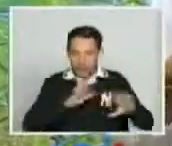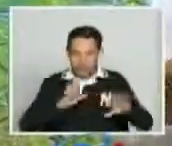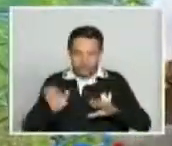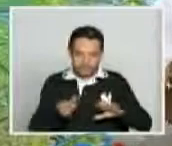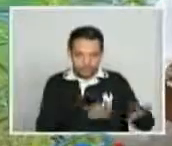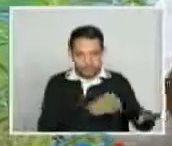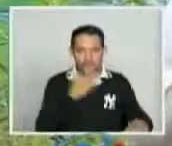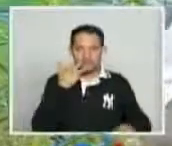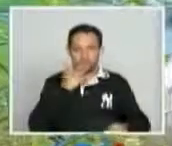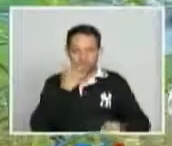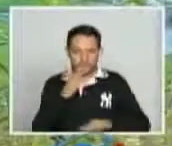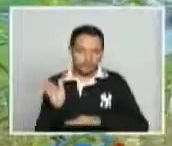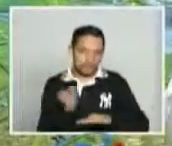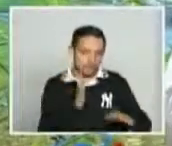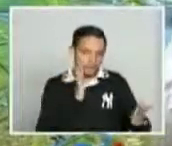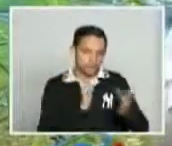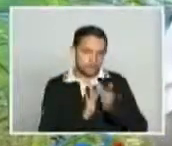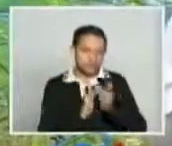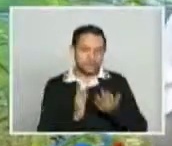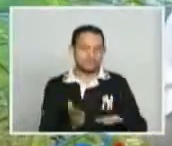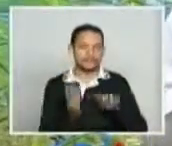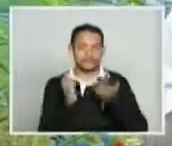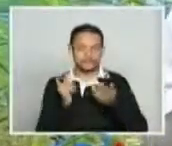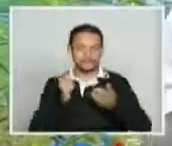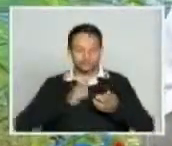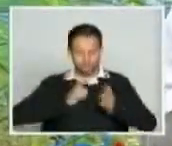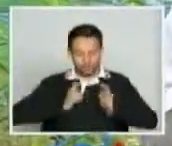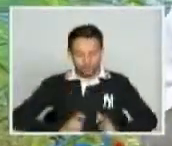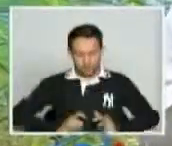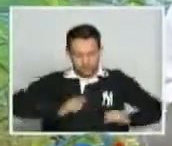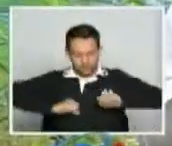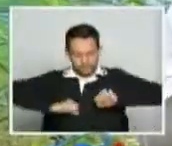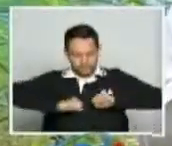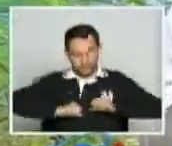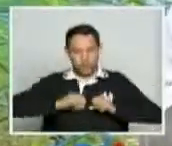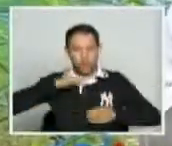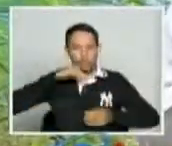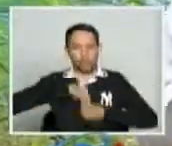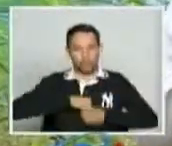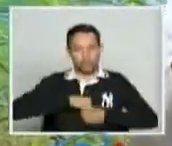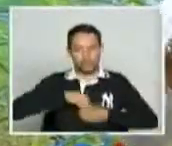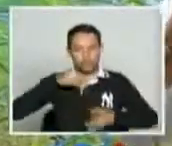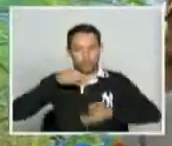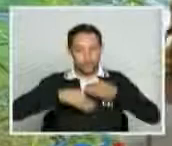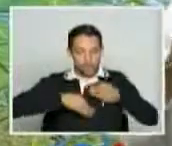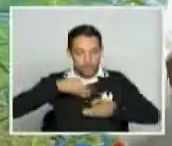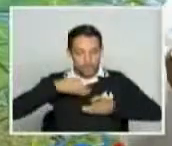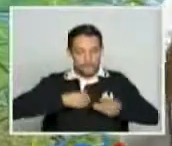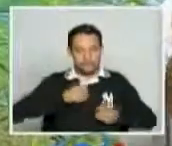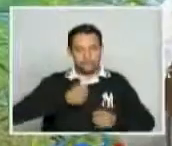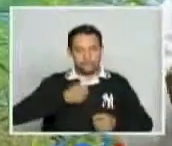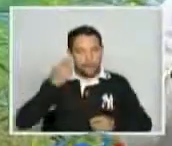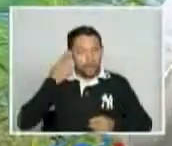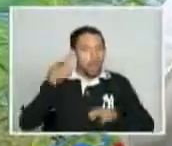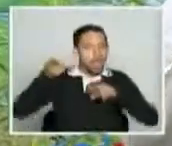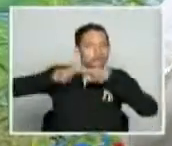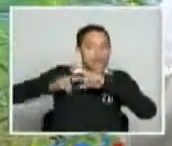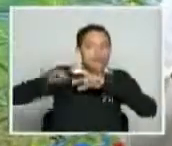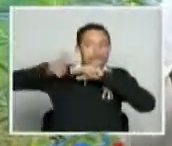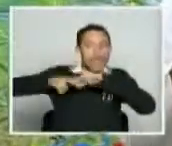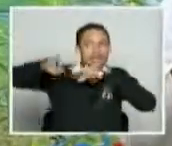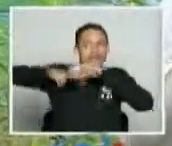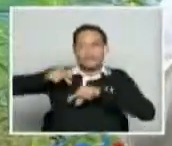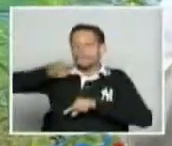interpretar mejor el cuerpo. Pero eso es lo que tenemos que hacer inicialmente. No se automediquen para que no estén desdibujando, para que no